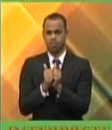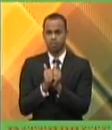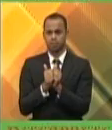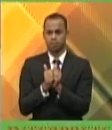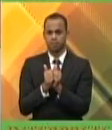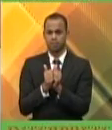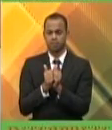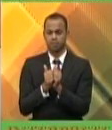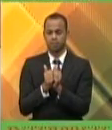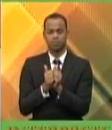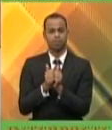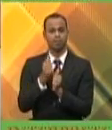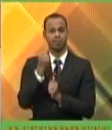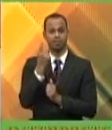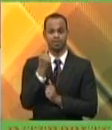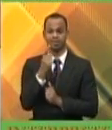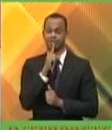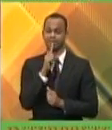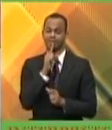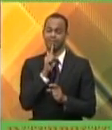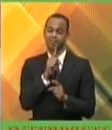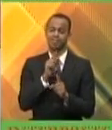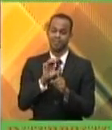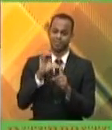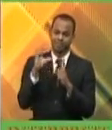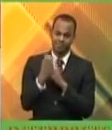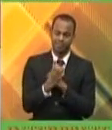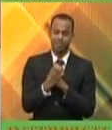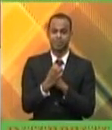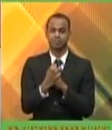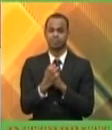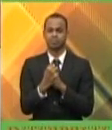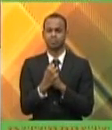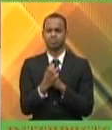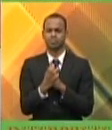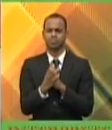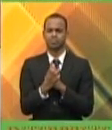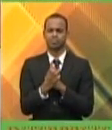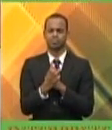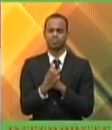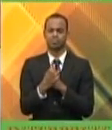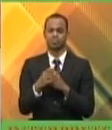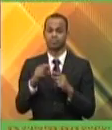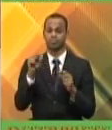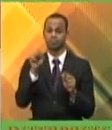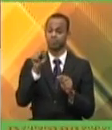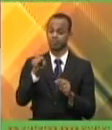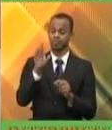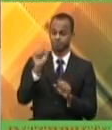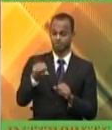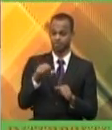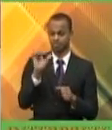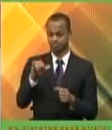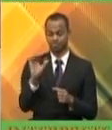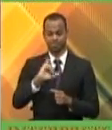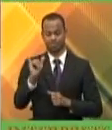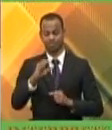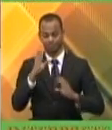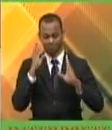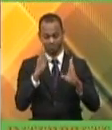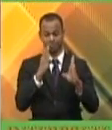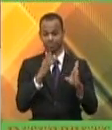me acuerdo es un tema muy cultural es el de la violencia en carrito y toca bregar con él también